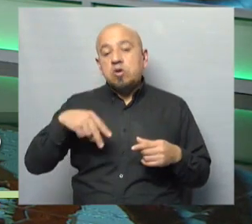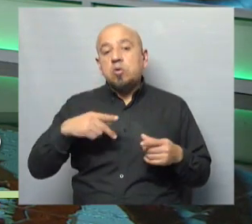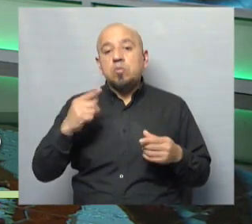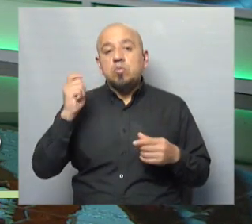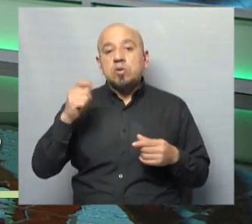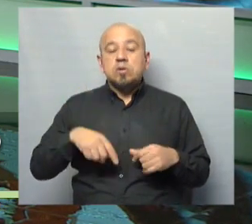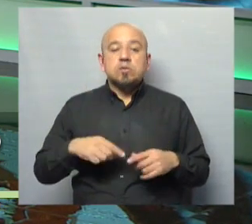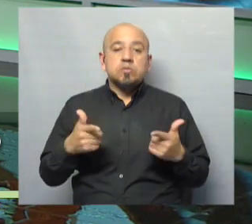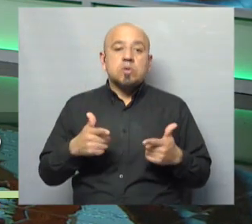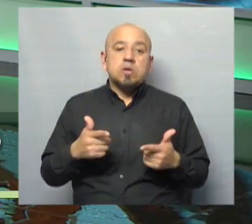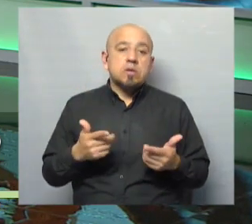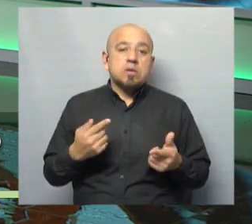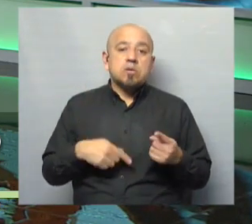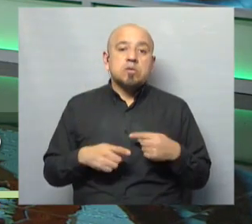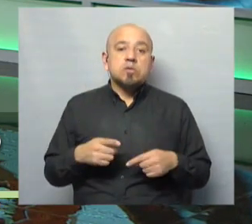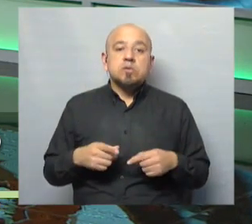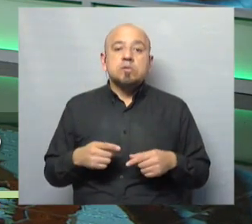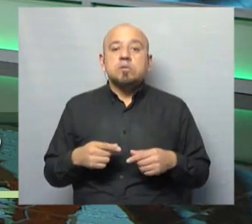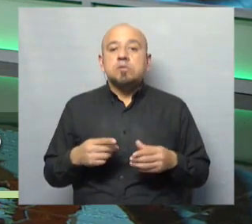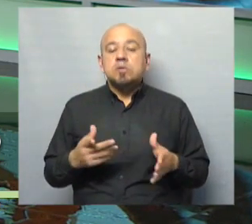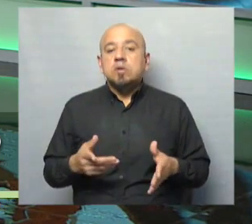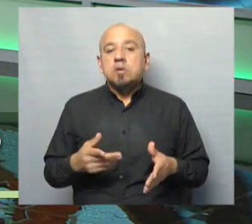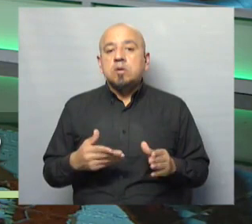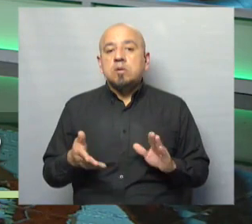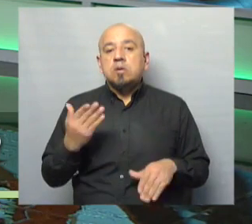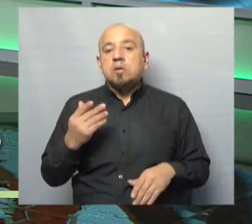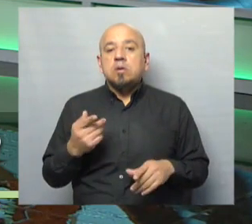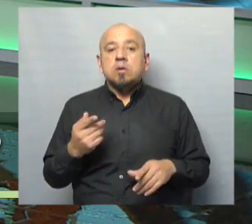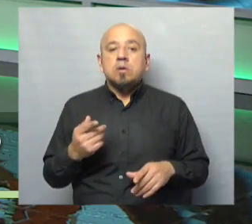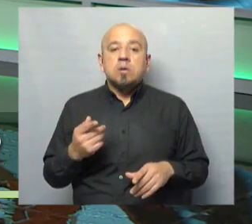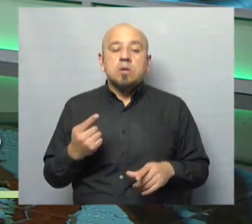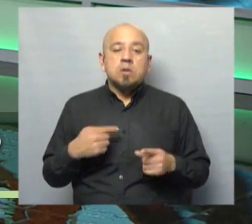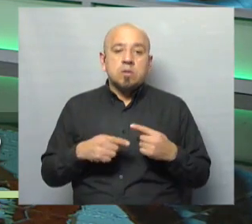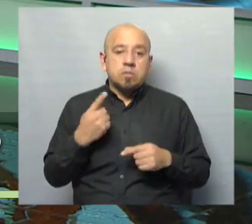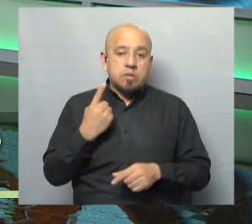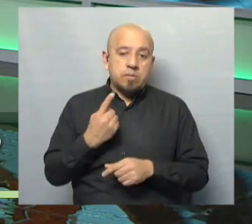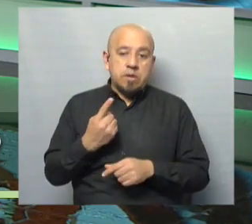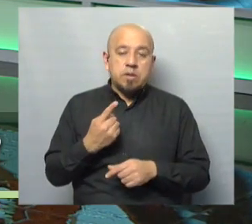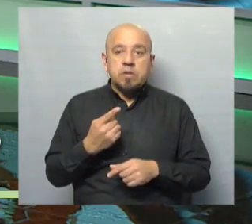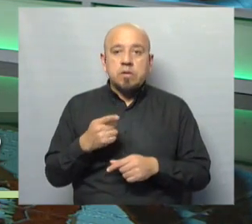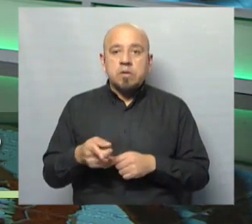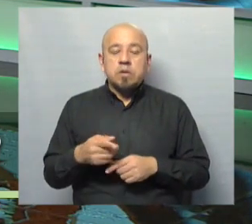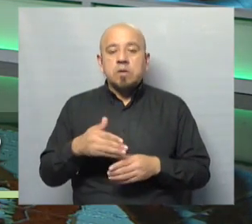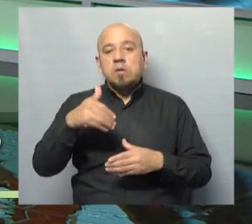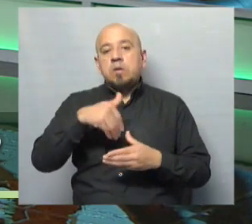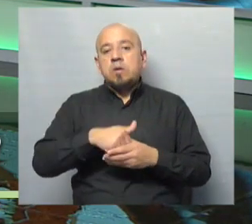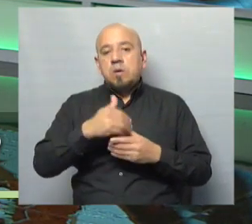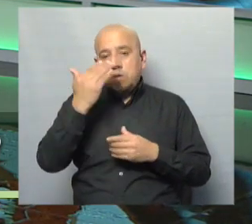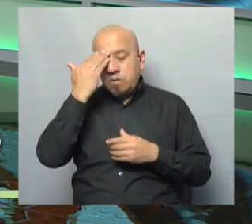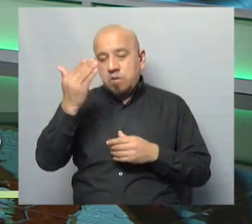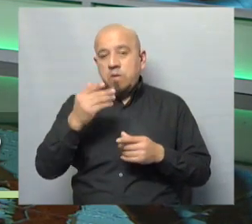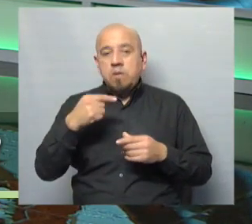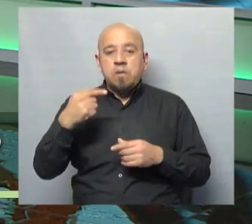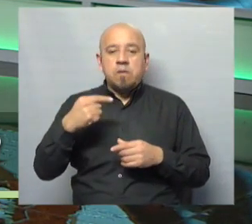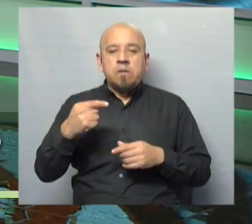cosas no están mejorando entonces o por lo menos de la mayoría de la opinión pública primero claramente dentro del votante el frente amplio con una visión negativa